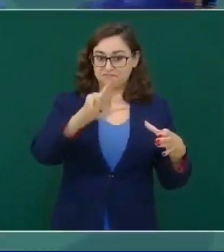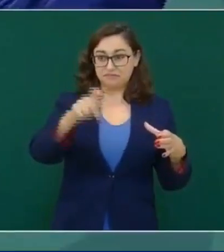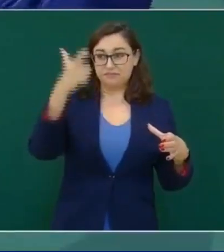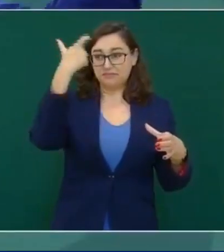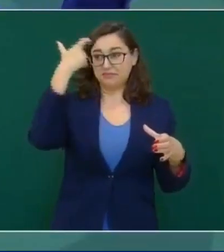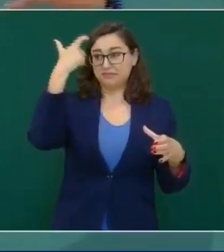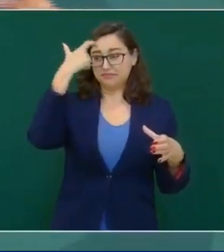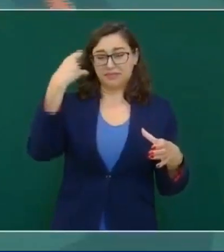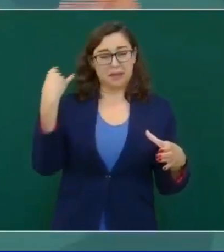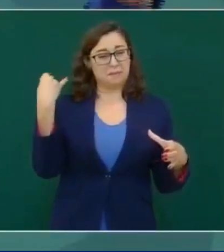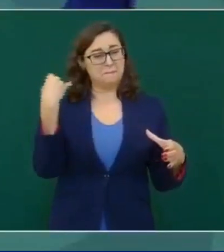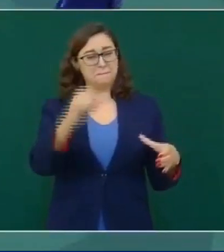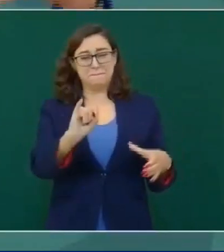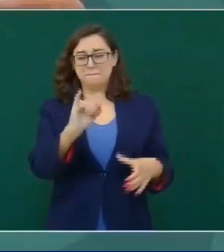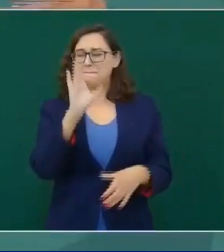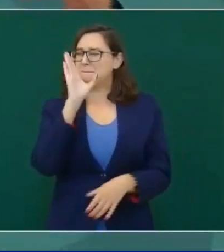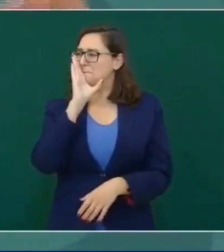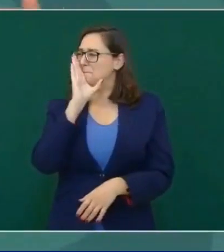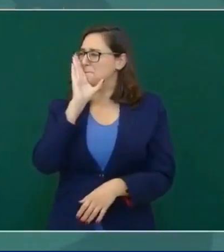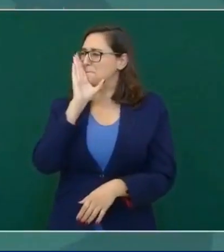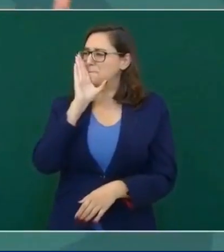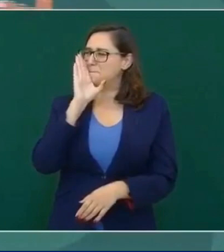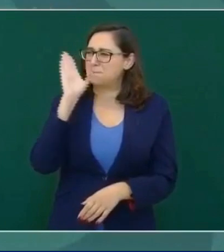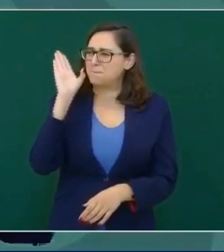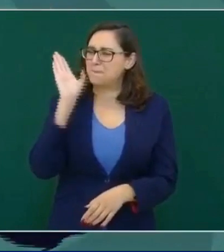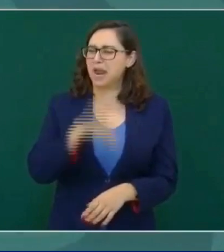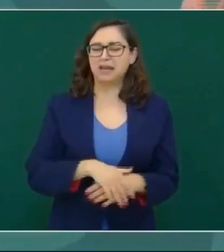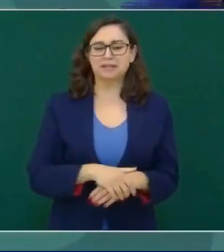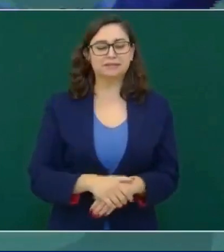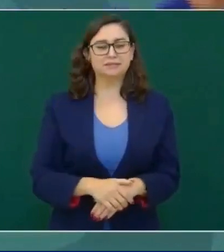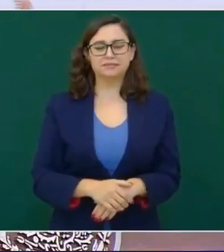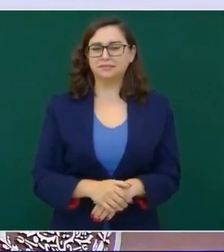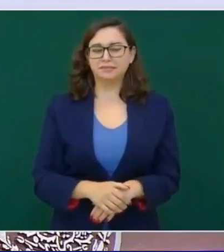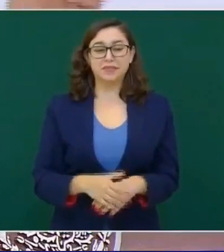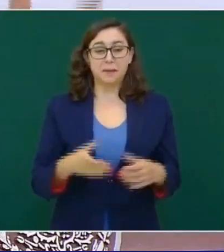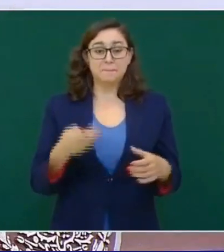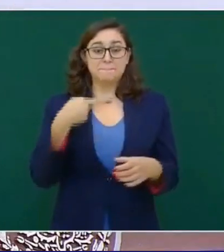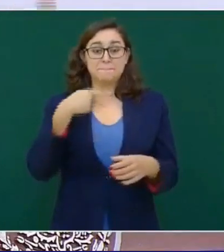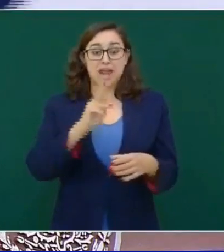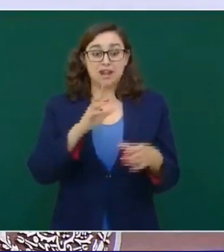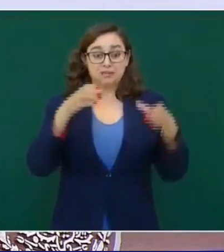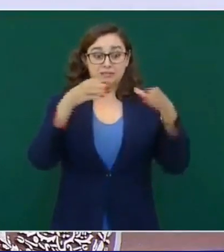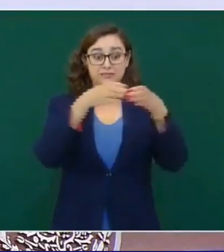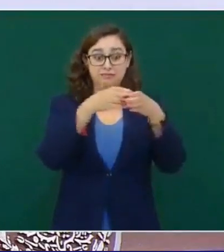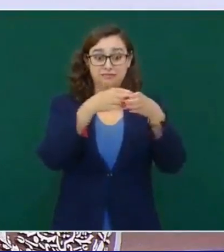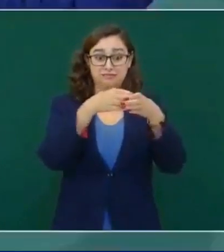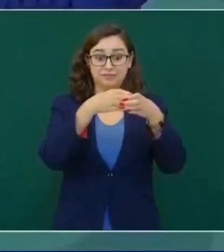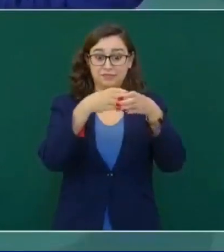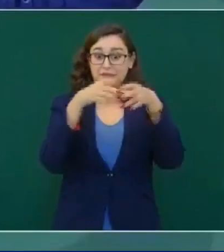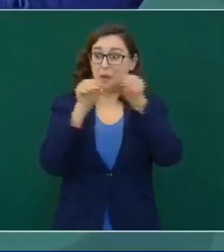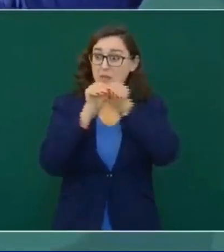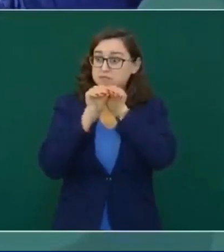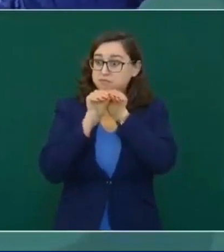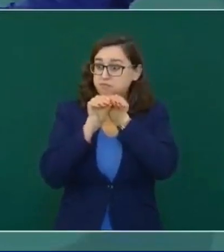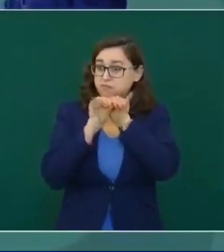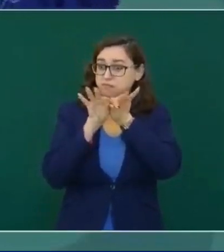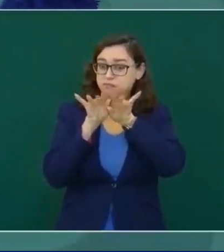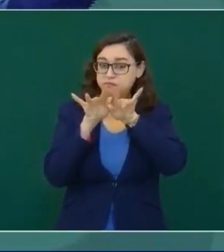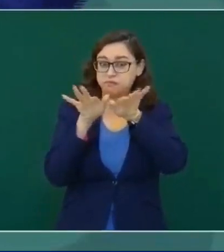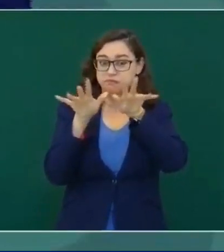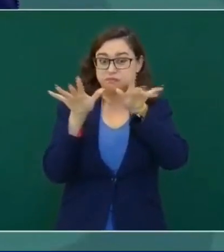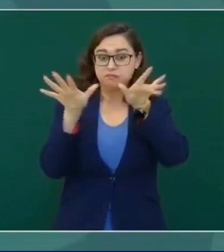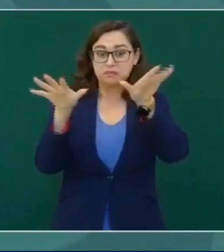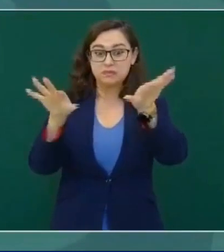se lo tragaron, lo asimilaron muchos millones. El problema de México